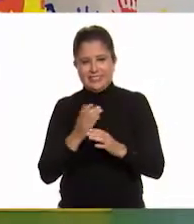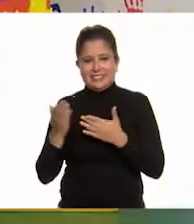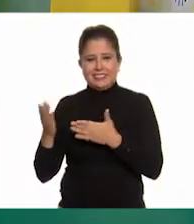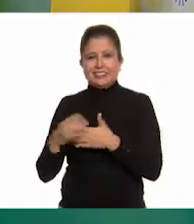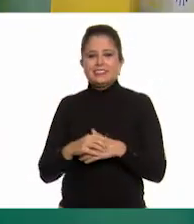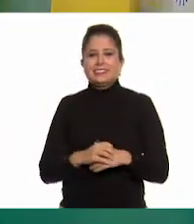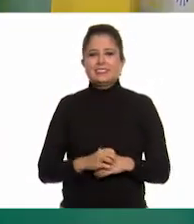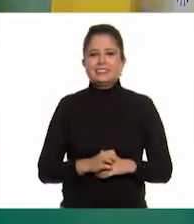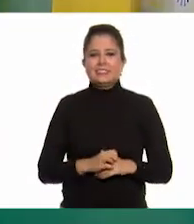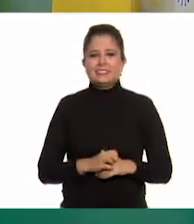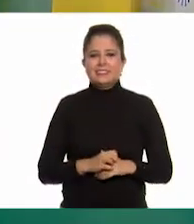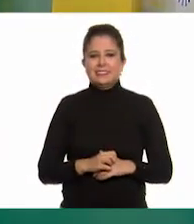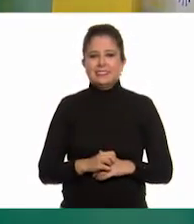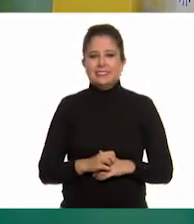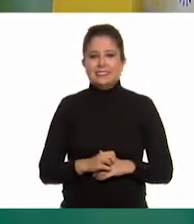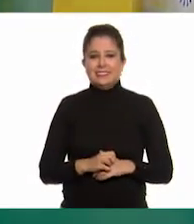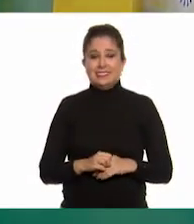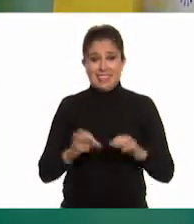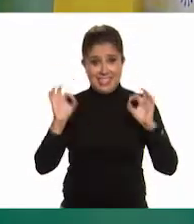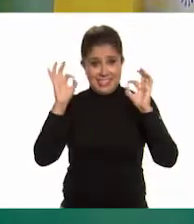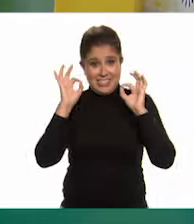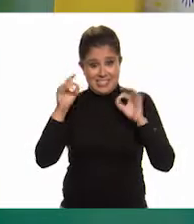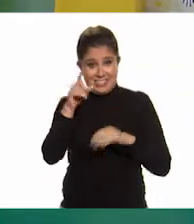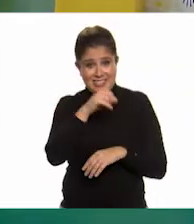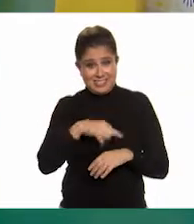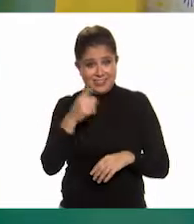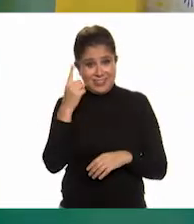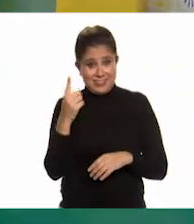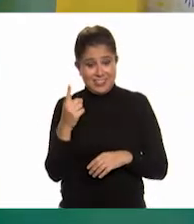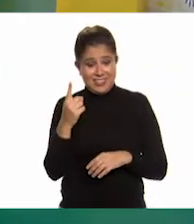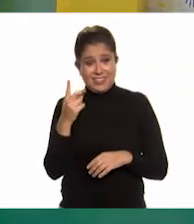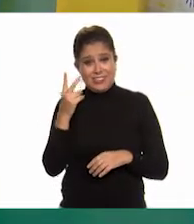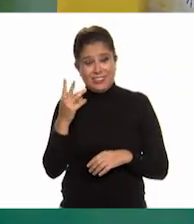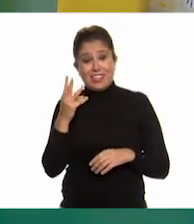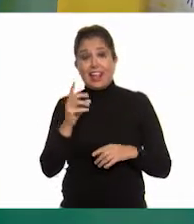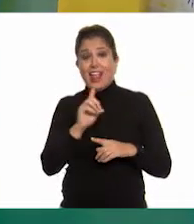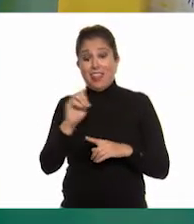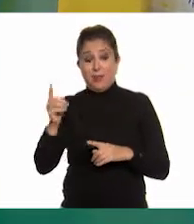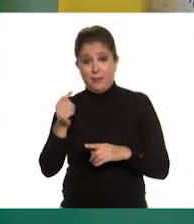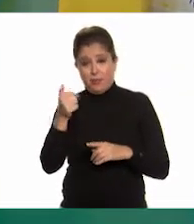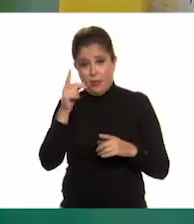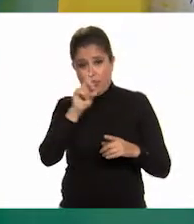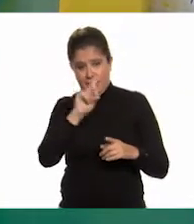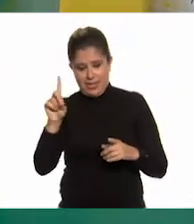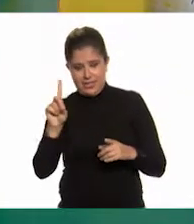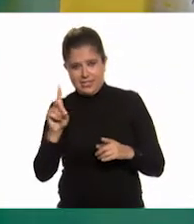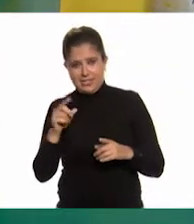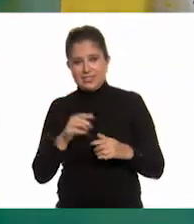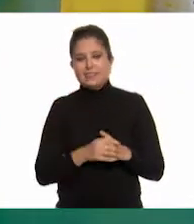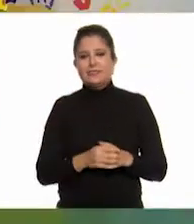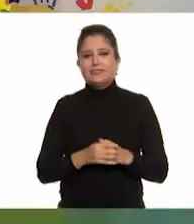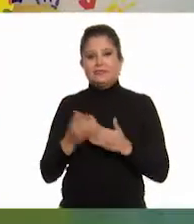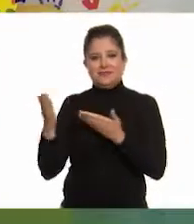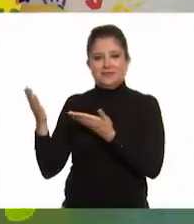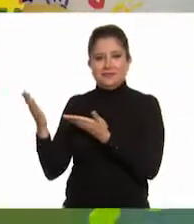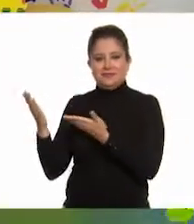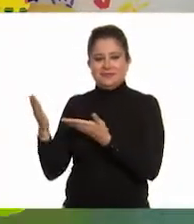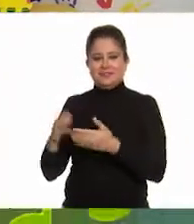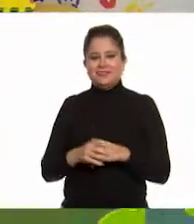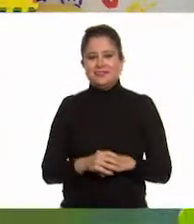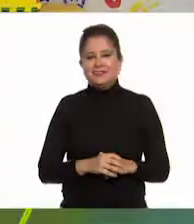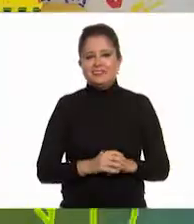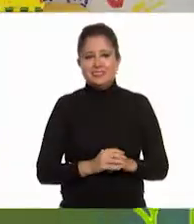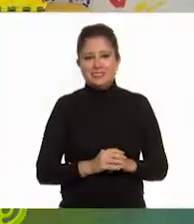hacerlo. ¿Listos? Una. A la derecha primero giramos. El patio de mi